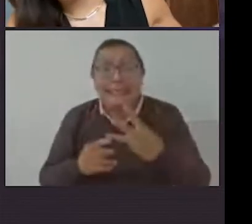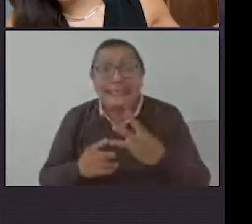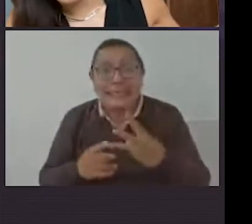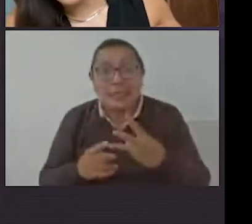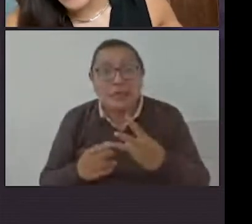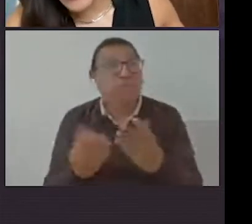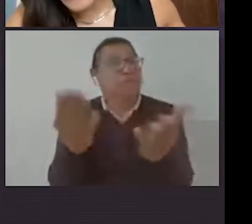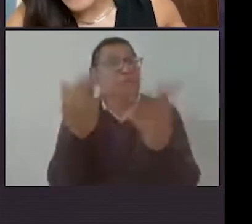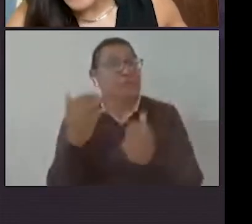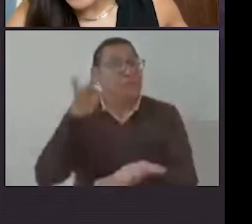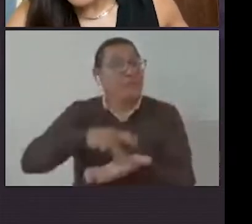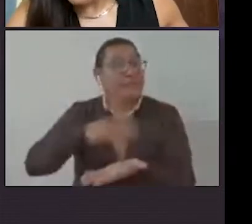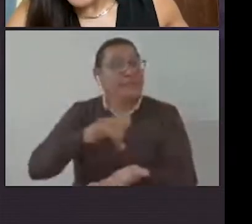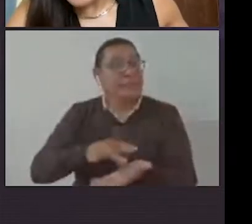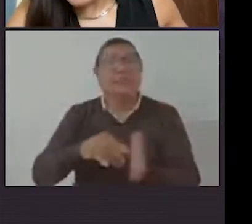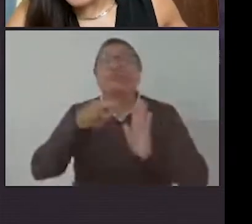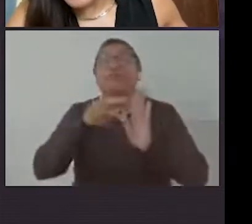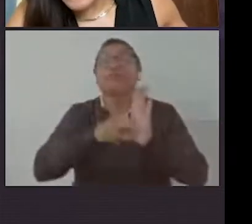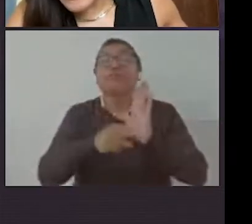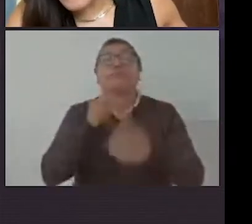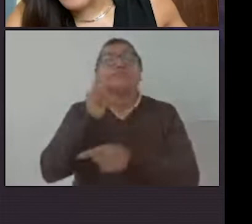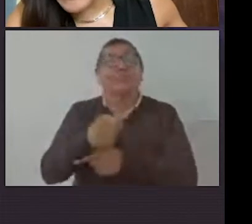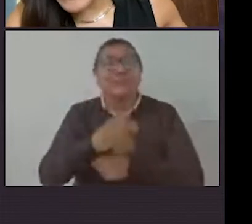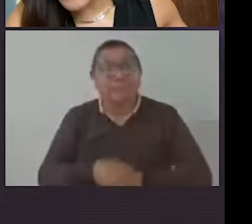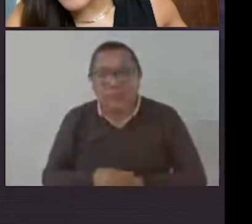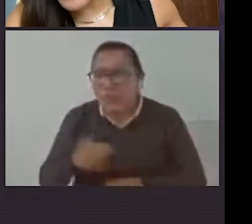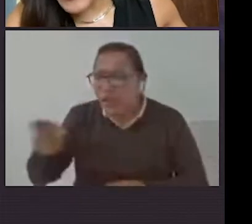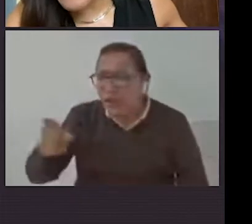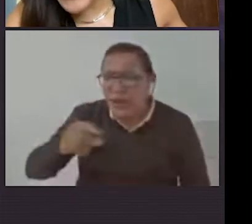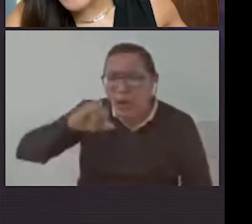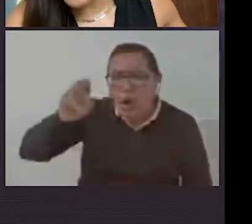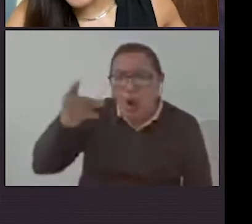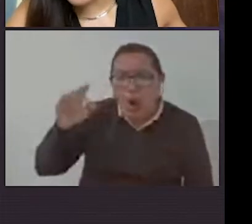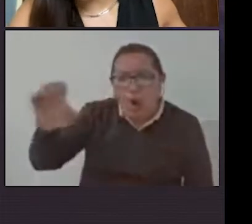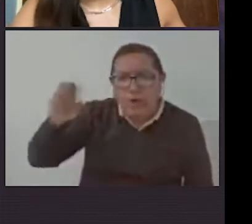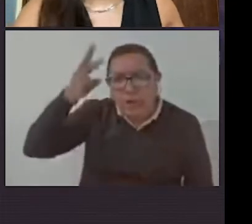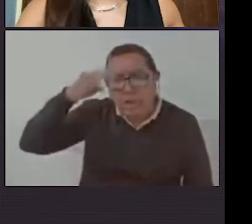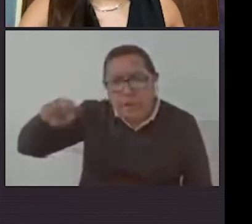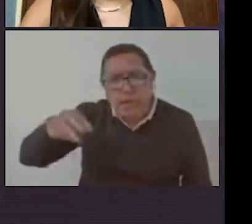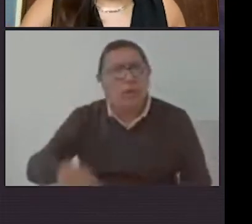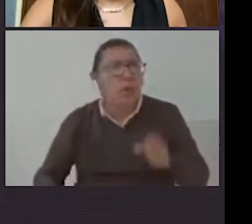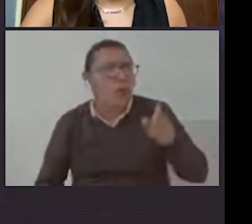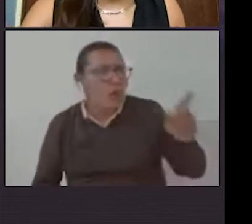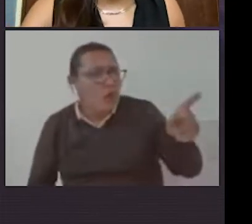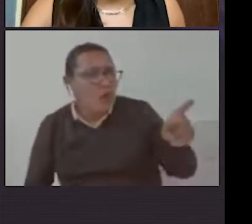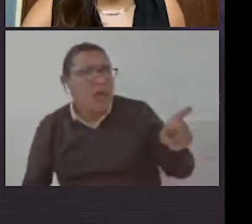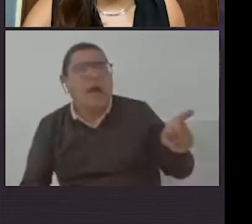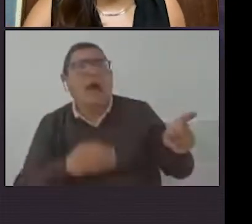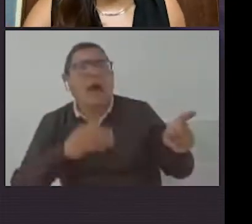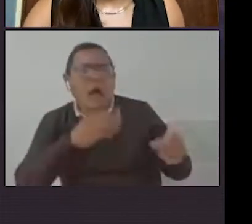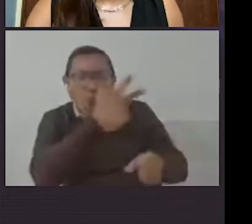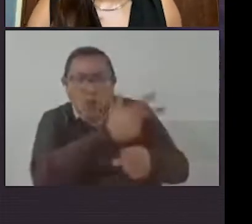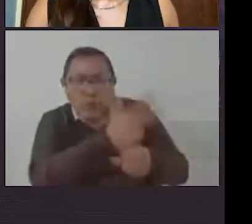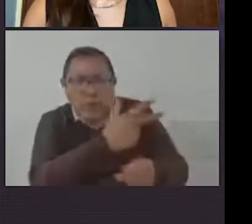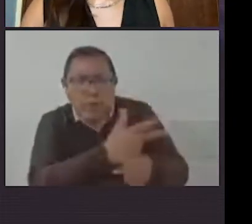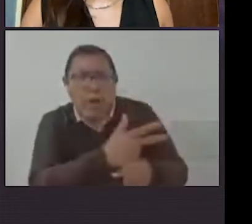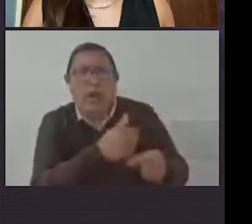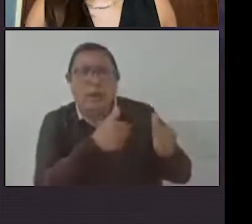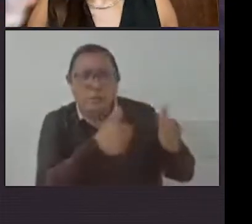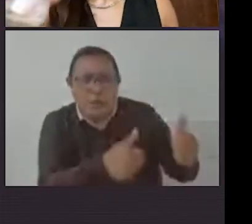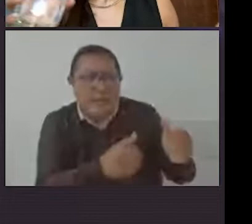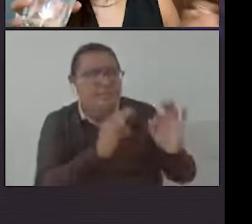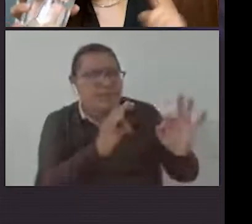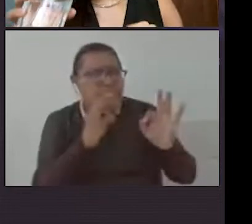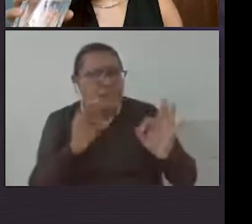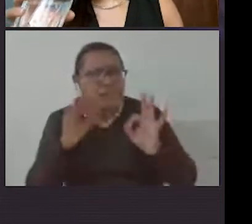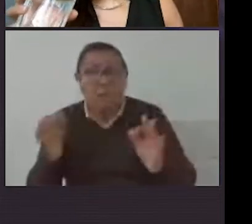de Argentina. Reyes Merino de Ciudad de México, Keila Guatemala, excelente, excelente. Muy